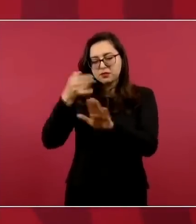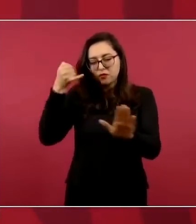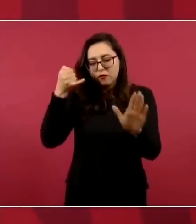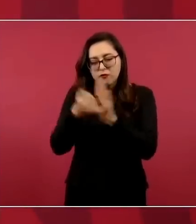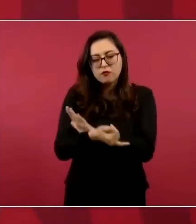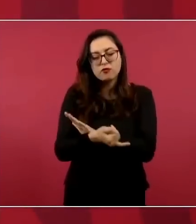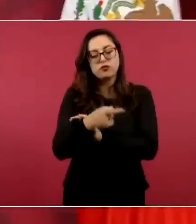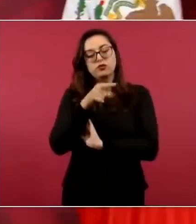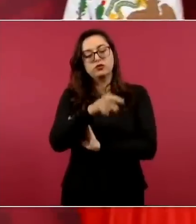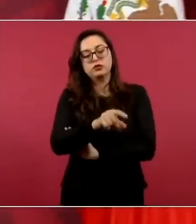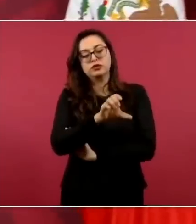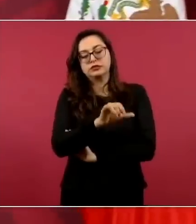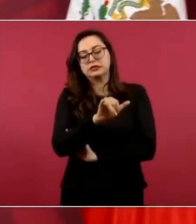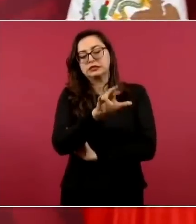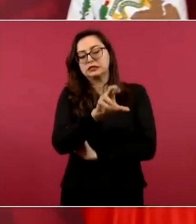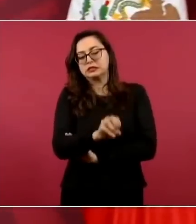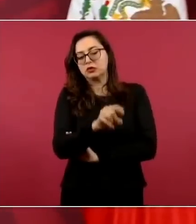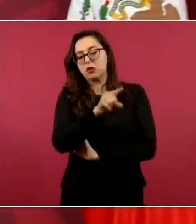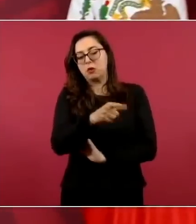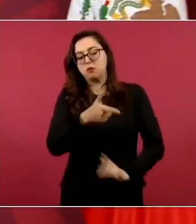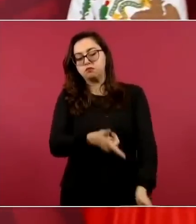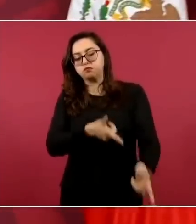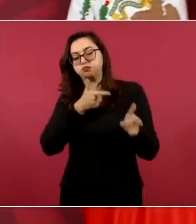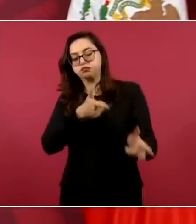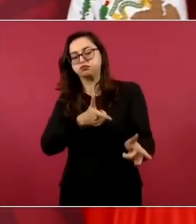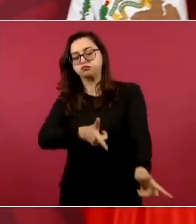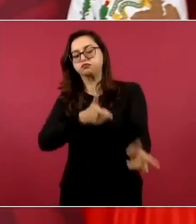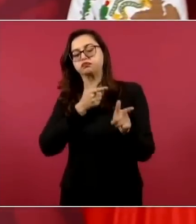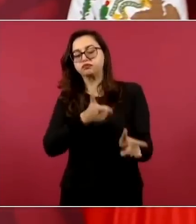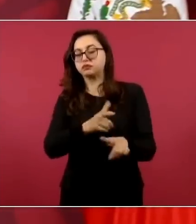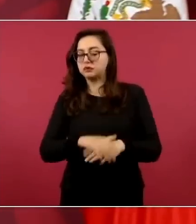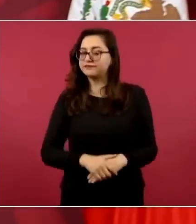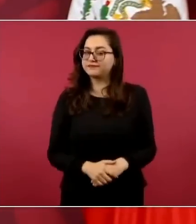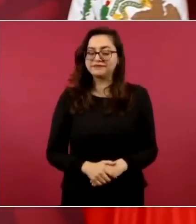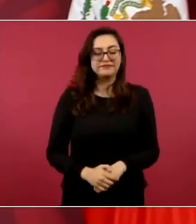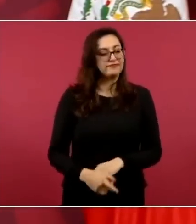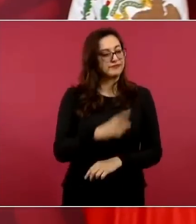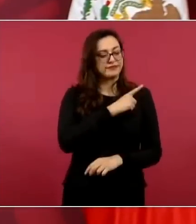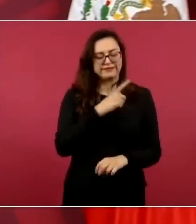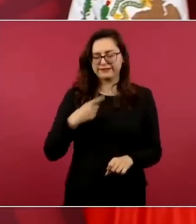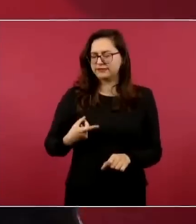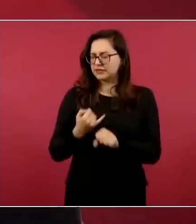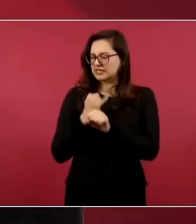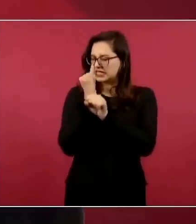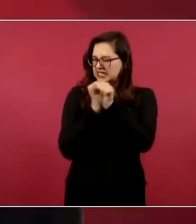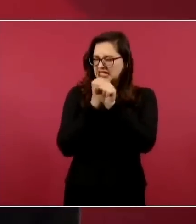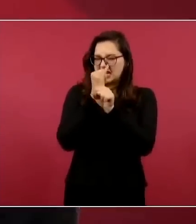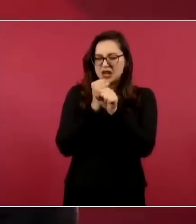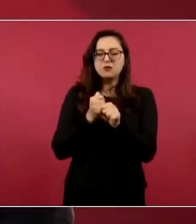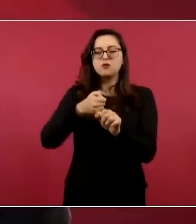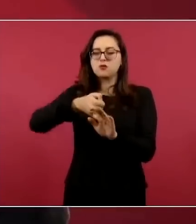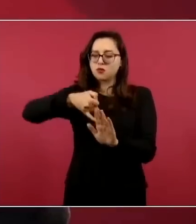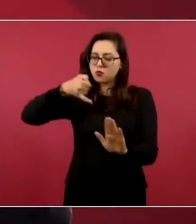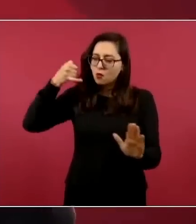Ya he dado instrucciones de que se haga una investigación